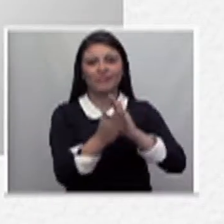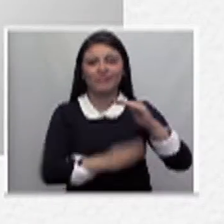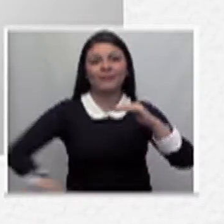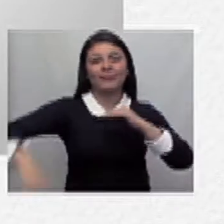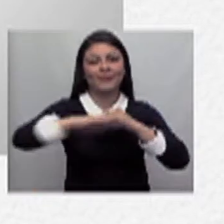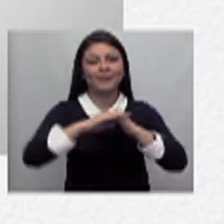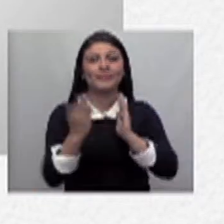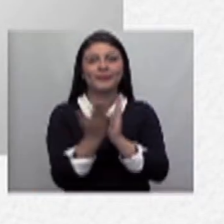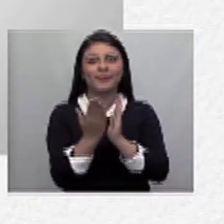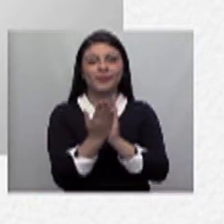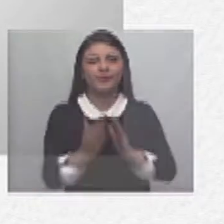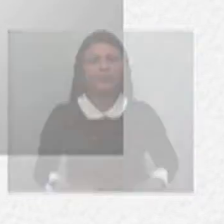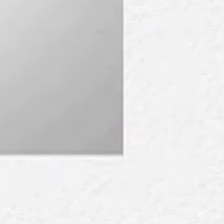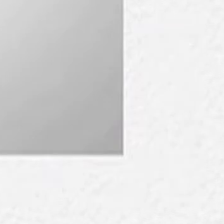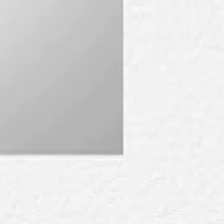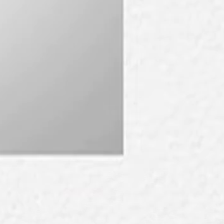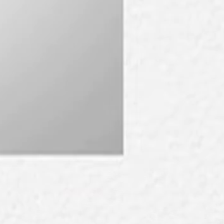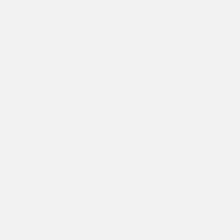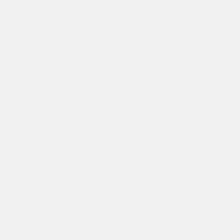Paz, equidad, educación.